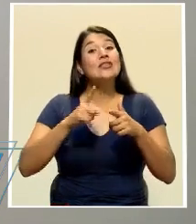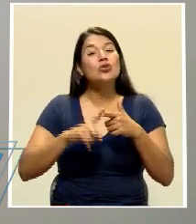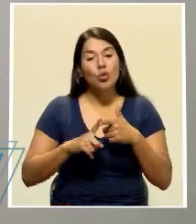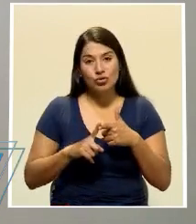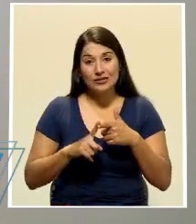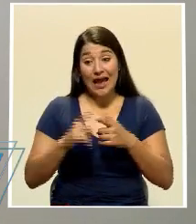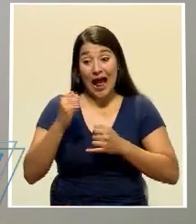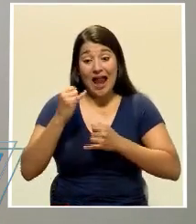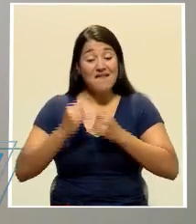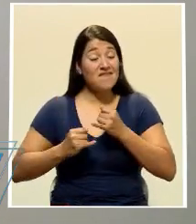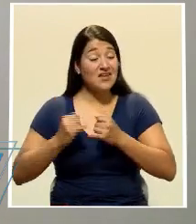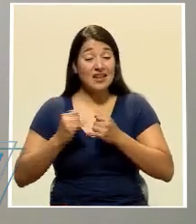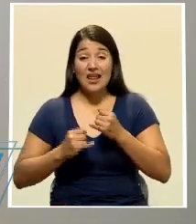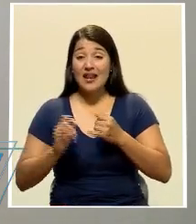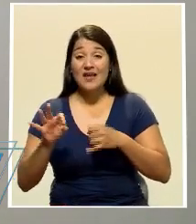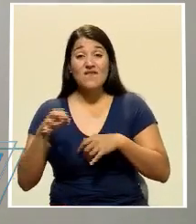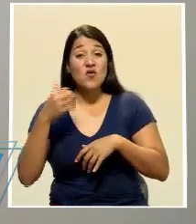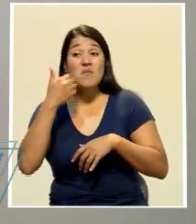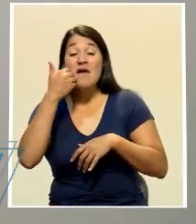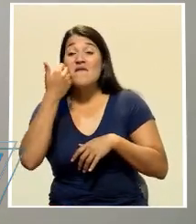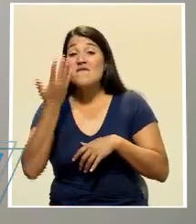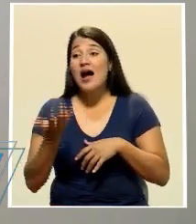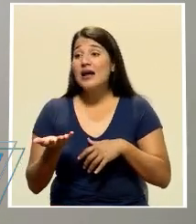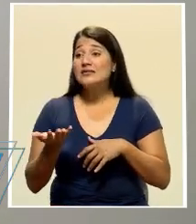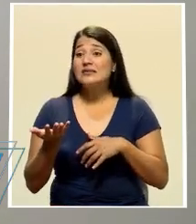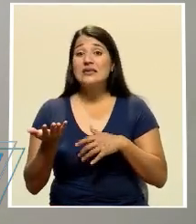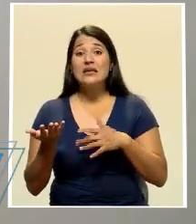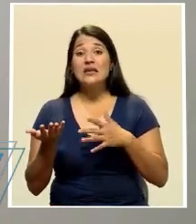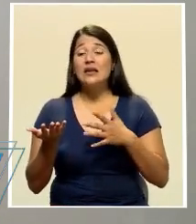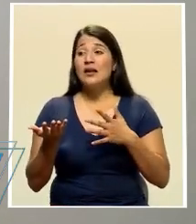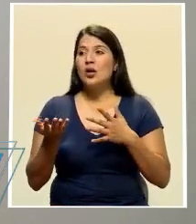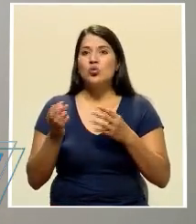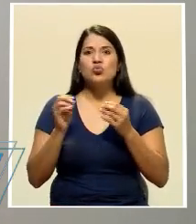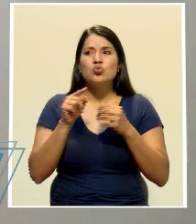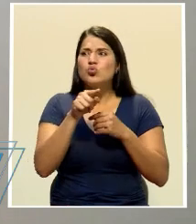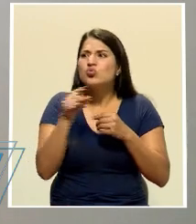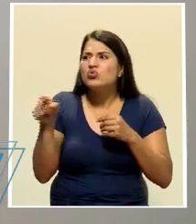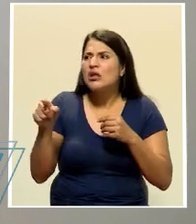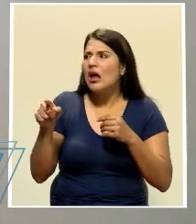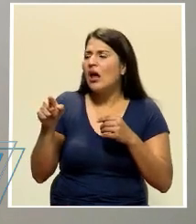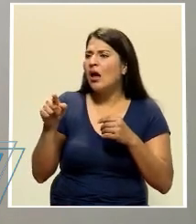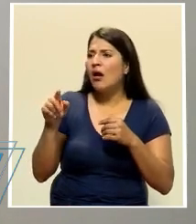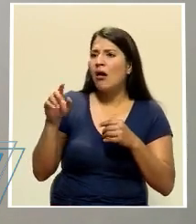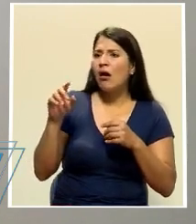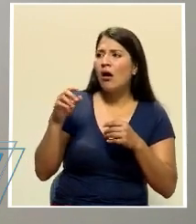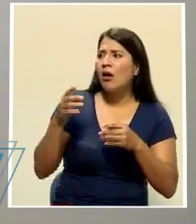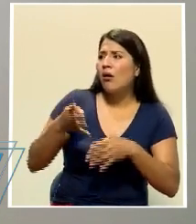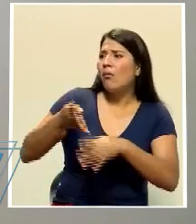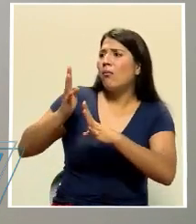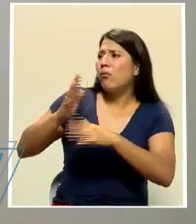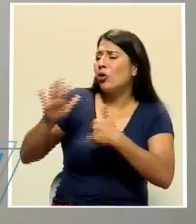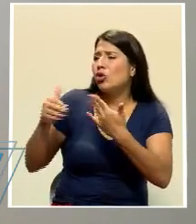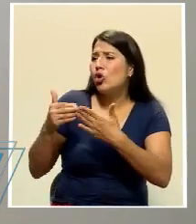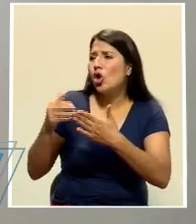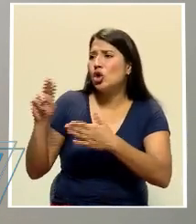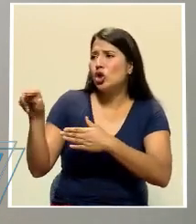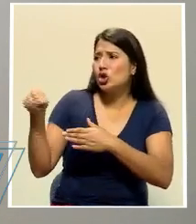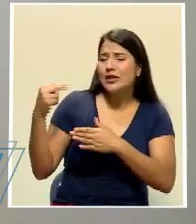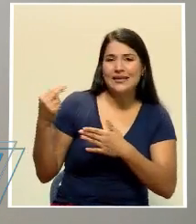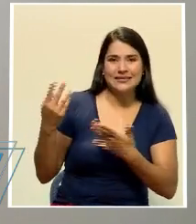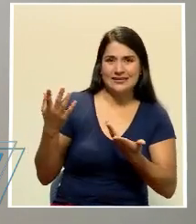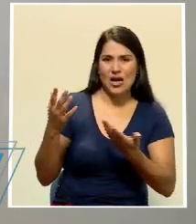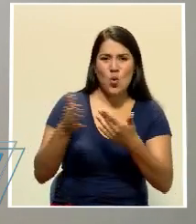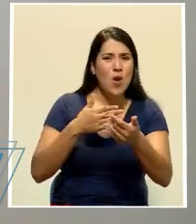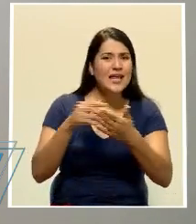convierte fácilmente en un kamikaze. Puedes estar disparándole a todo lo que se mueva. Creo que está pasándonos eso en